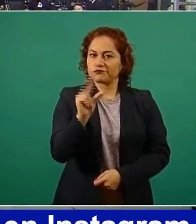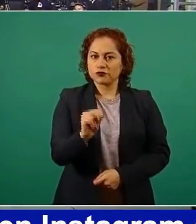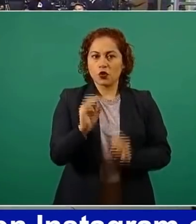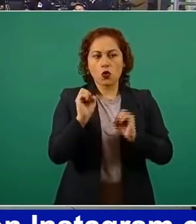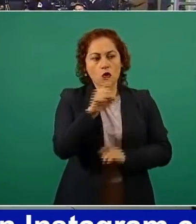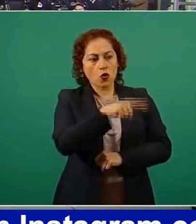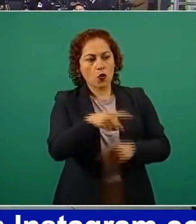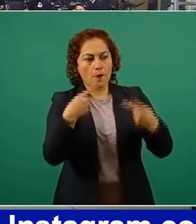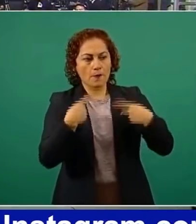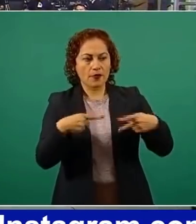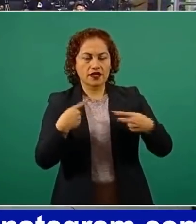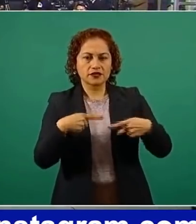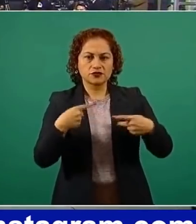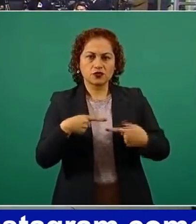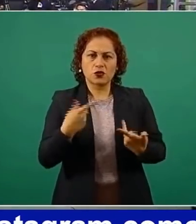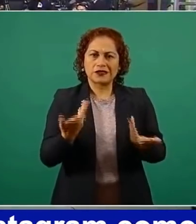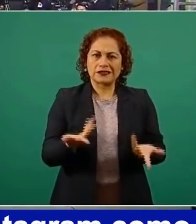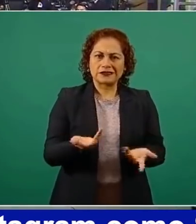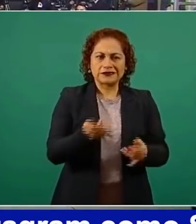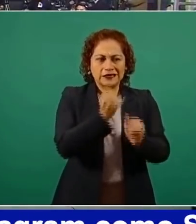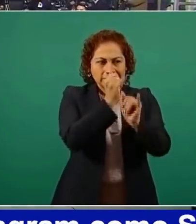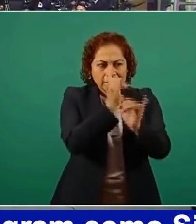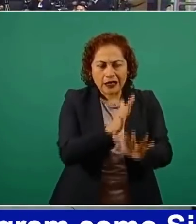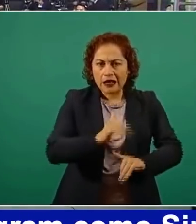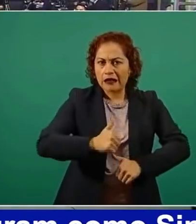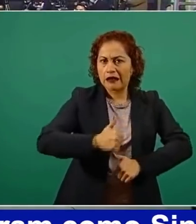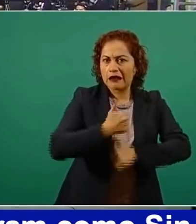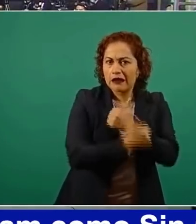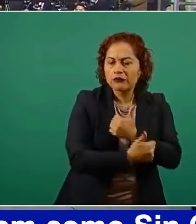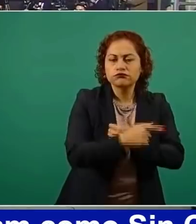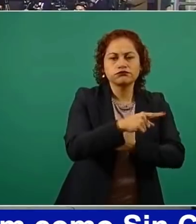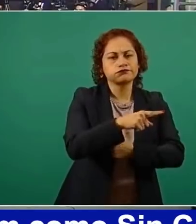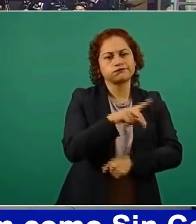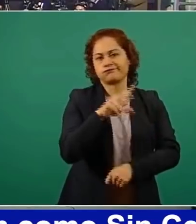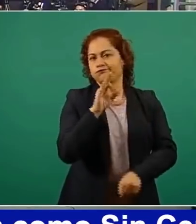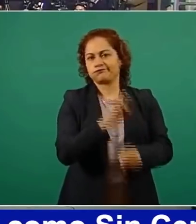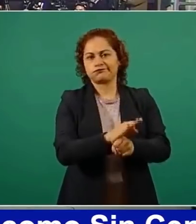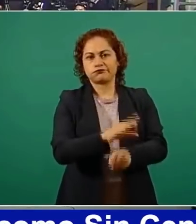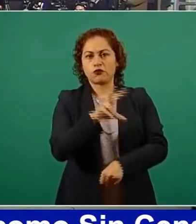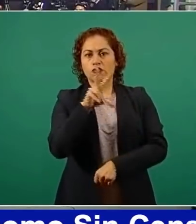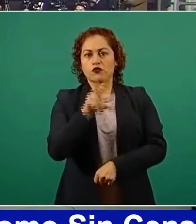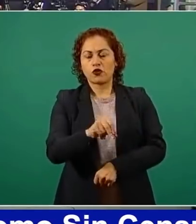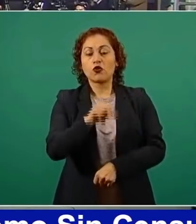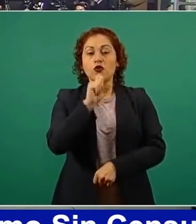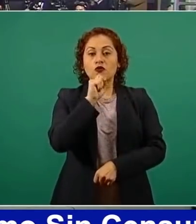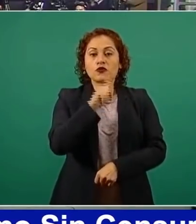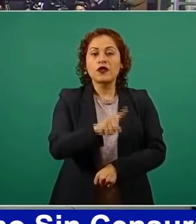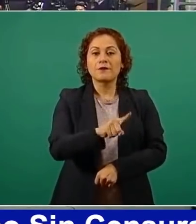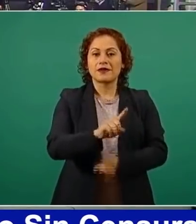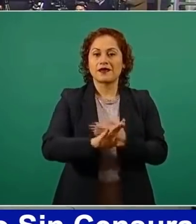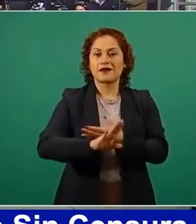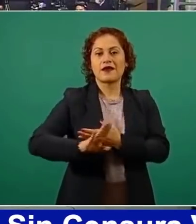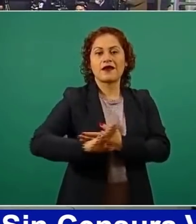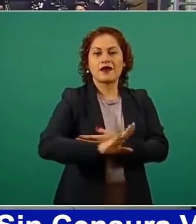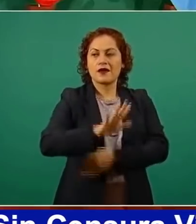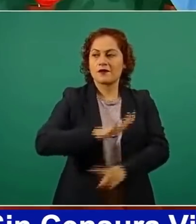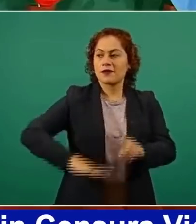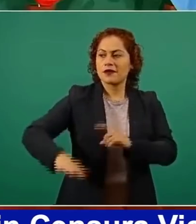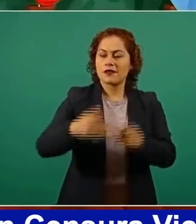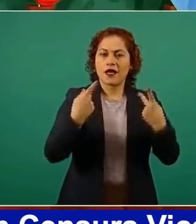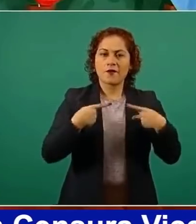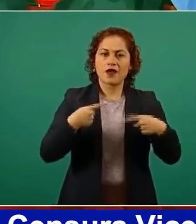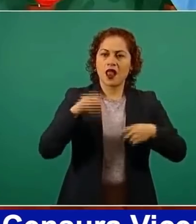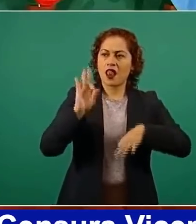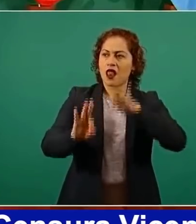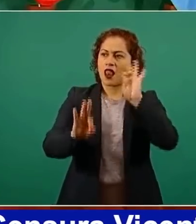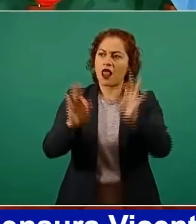o mapaches electorales, a evitar el acarreo y el relleno de urnas, la